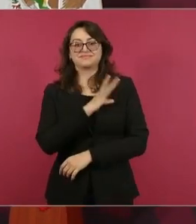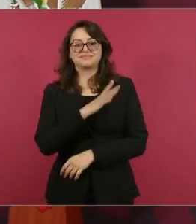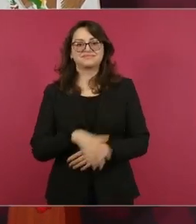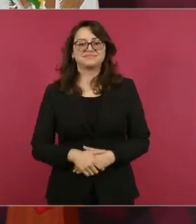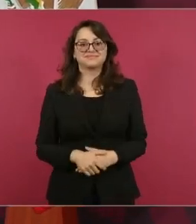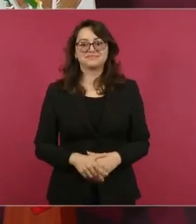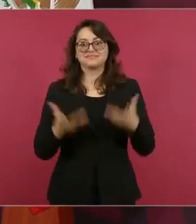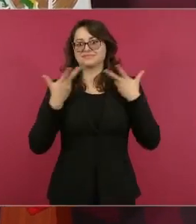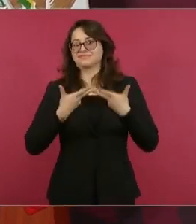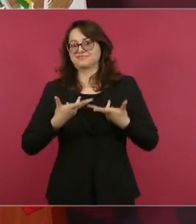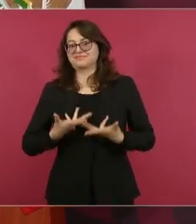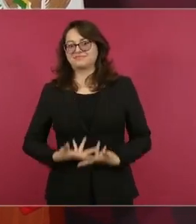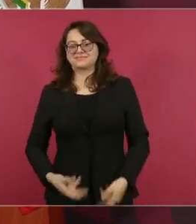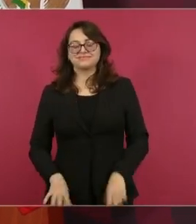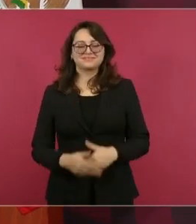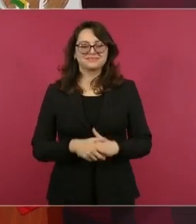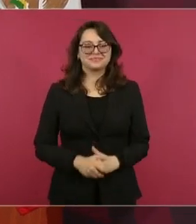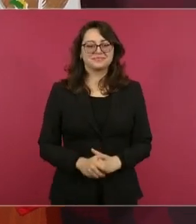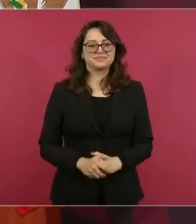ay.